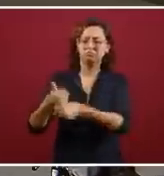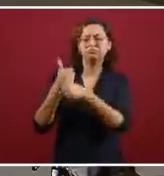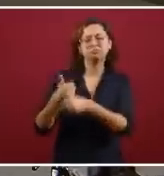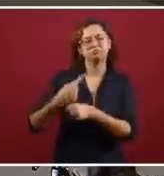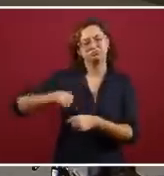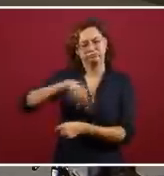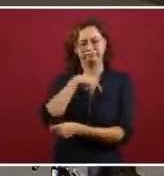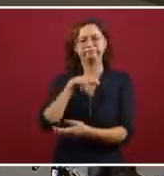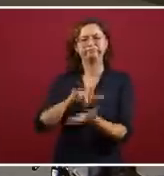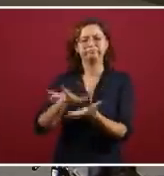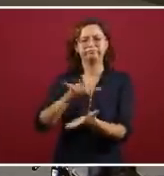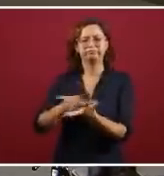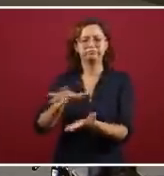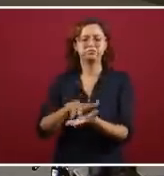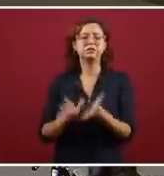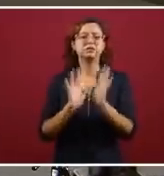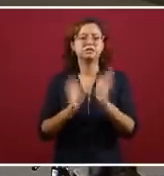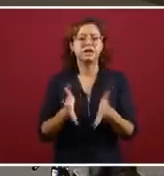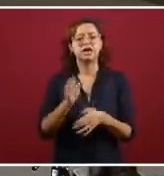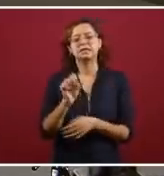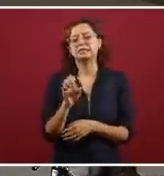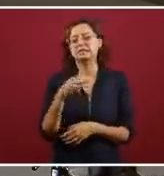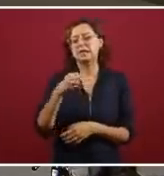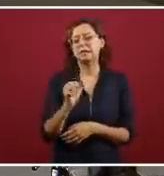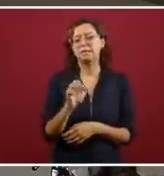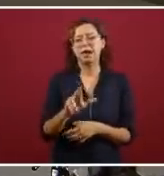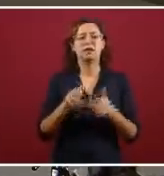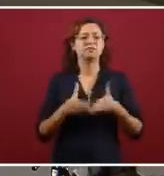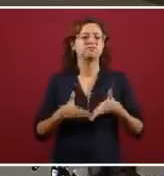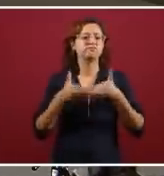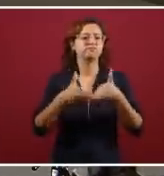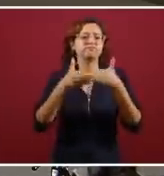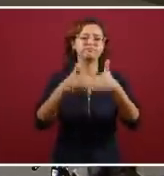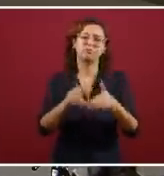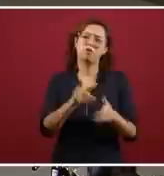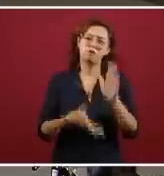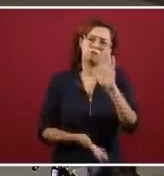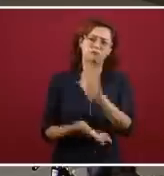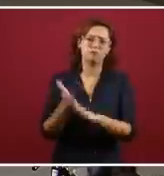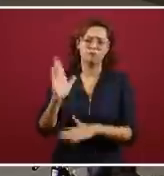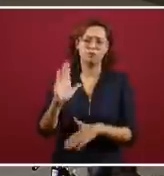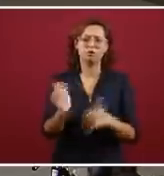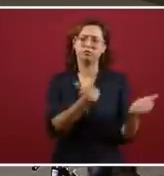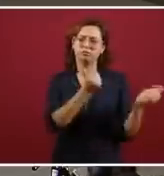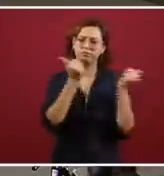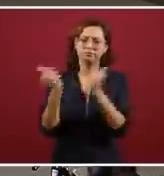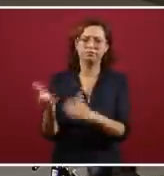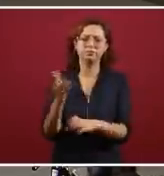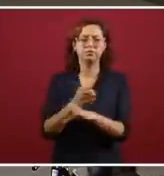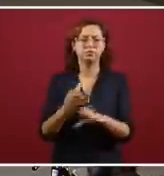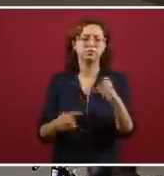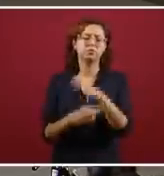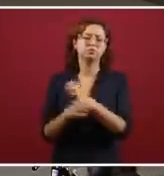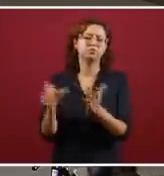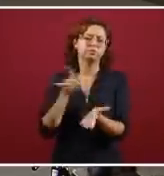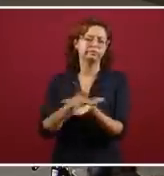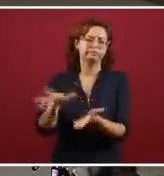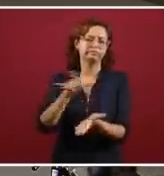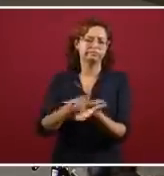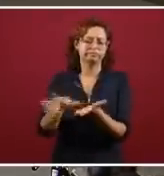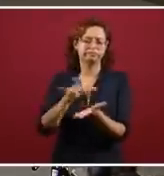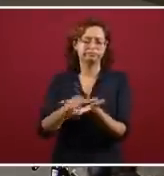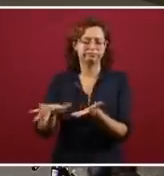la Secretaría de Marina, ya llegó con mercancía para